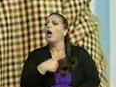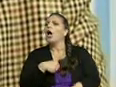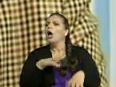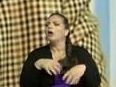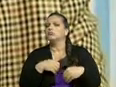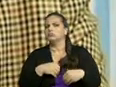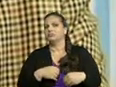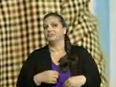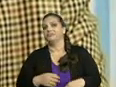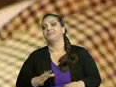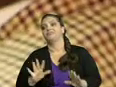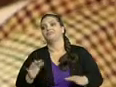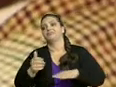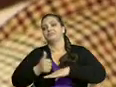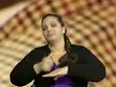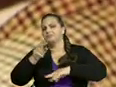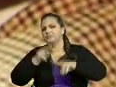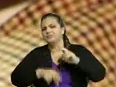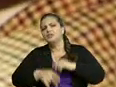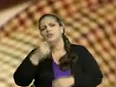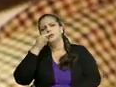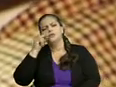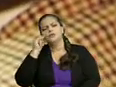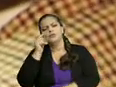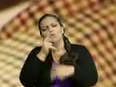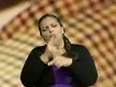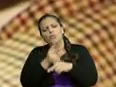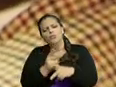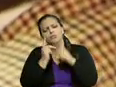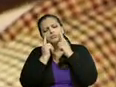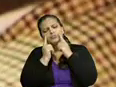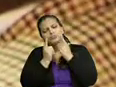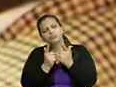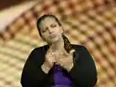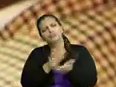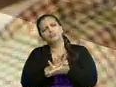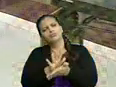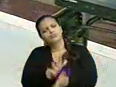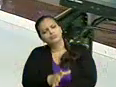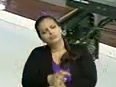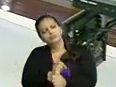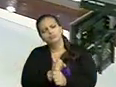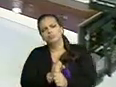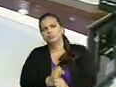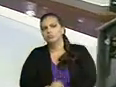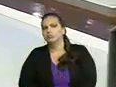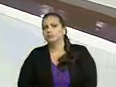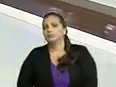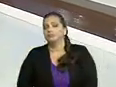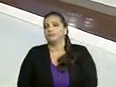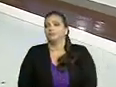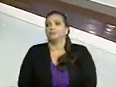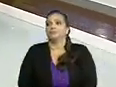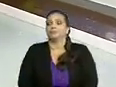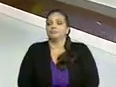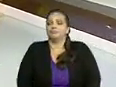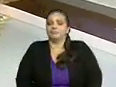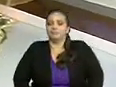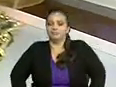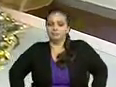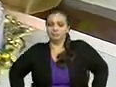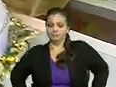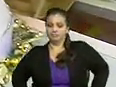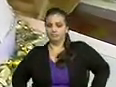seguridad, merecen protección. Informó José Morales. Y miles de personas acudieron